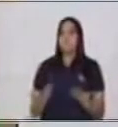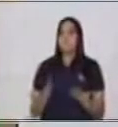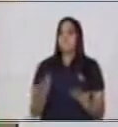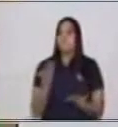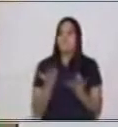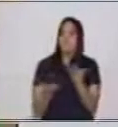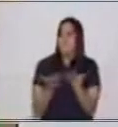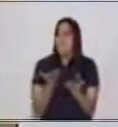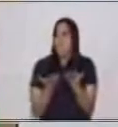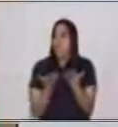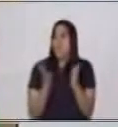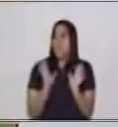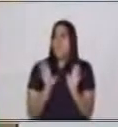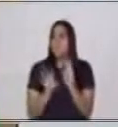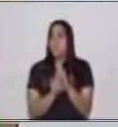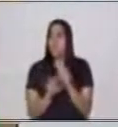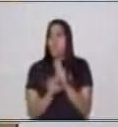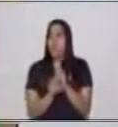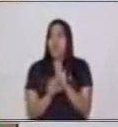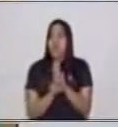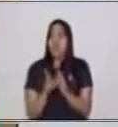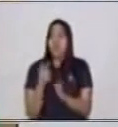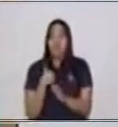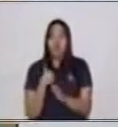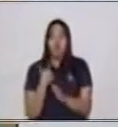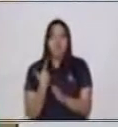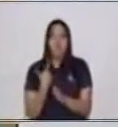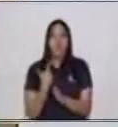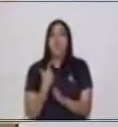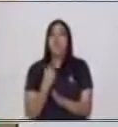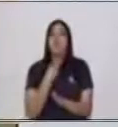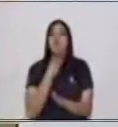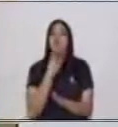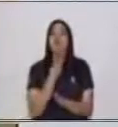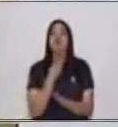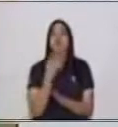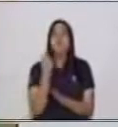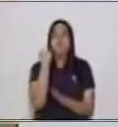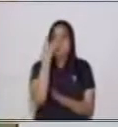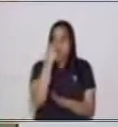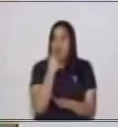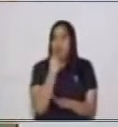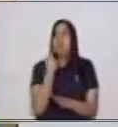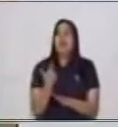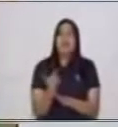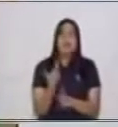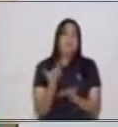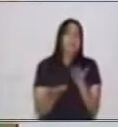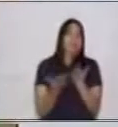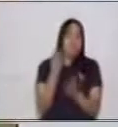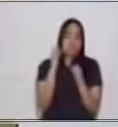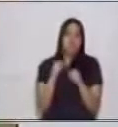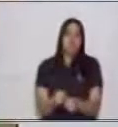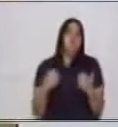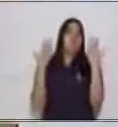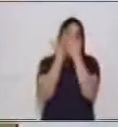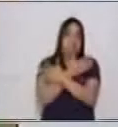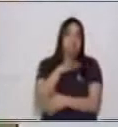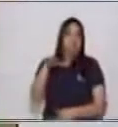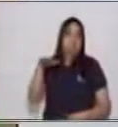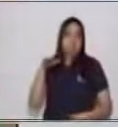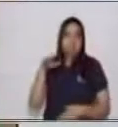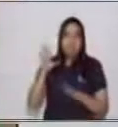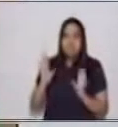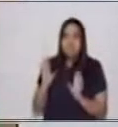Suele pasar que cuando tenemos este sonido de la S, podemos confundirlo con la Z dentro de